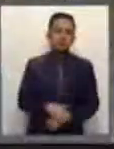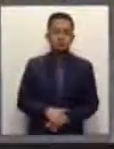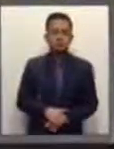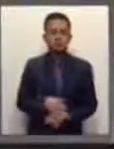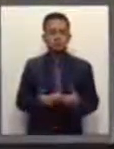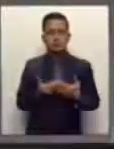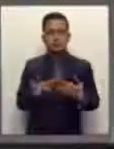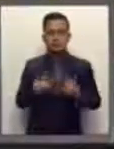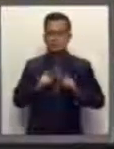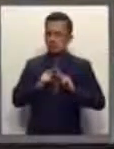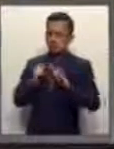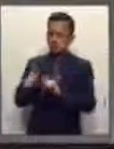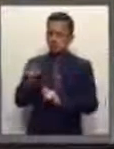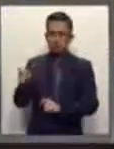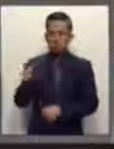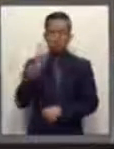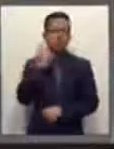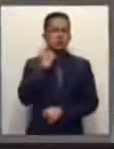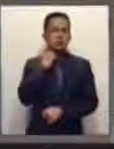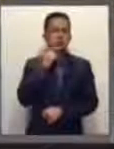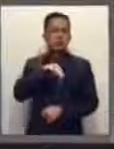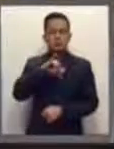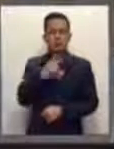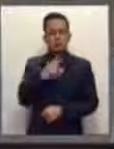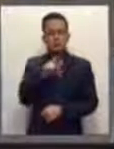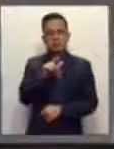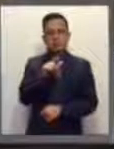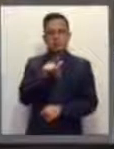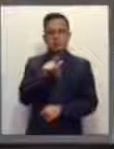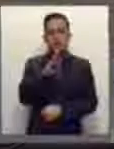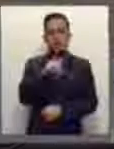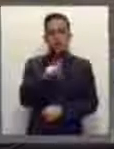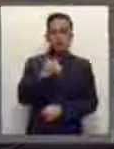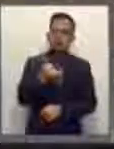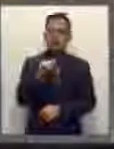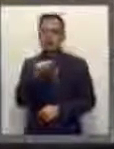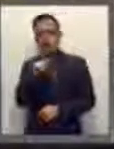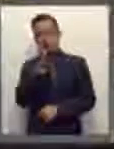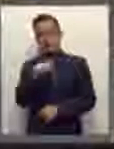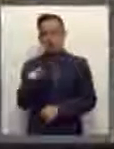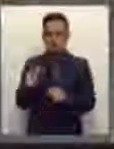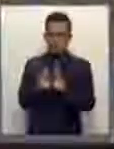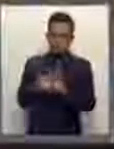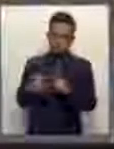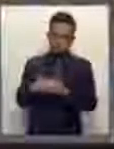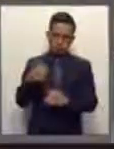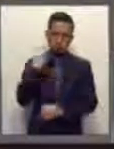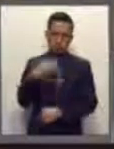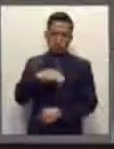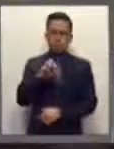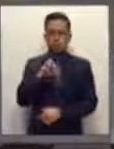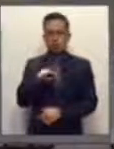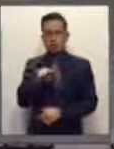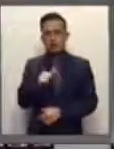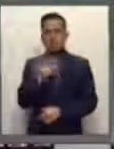Uso de la tribuna el diputado Miguel Alba y Alba del Grupo Parlamentario de Morena hasta por 5 minutos.